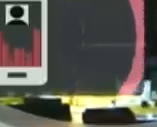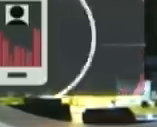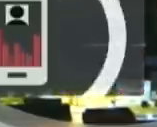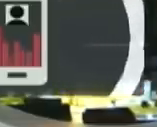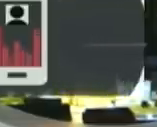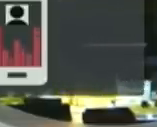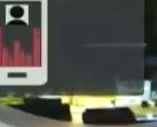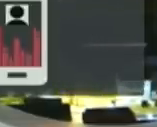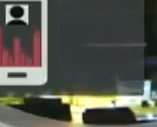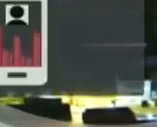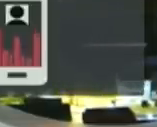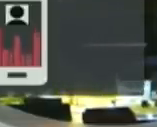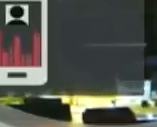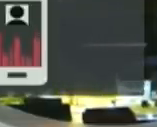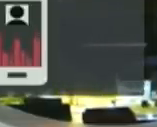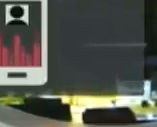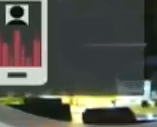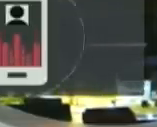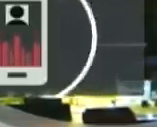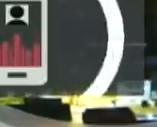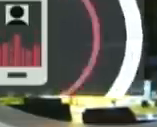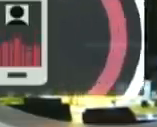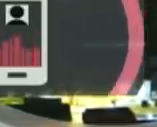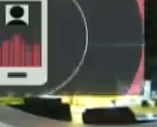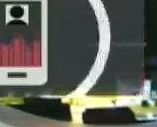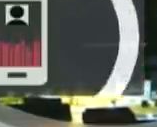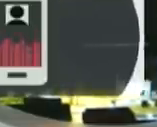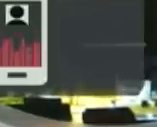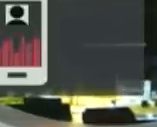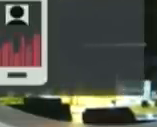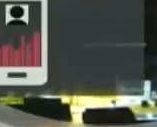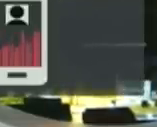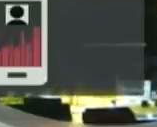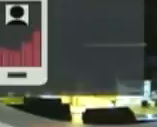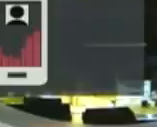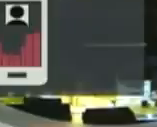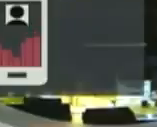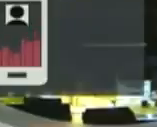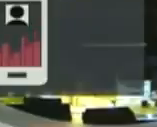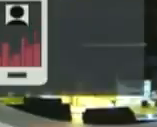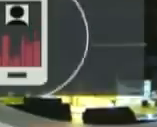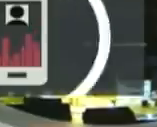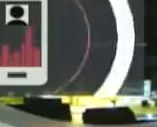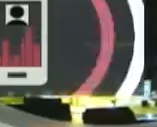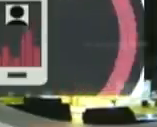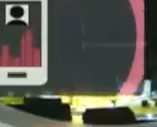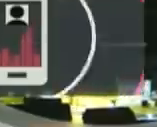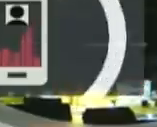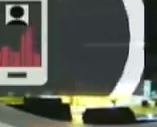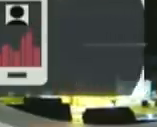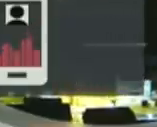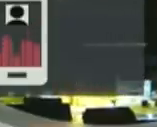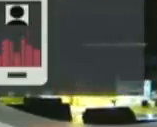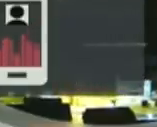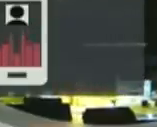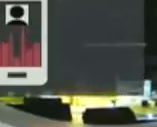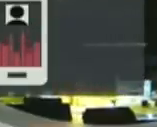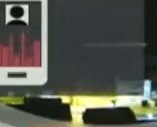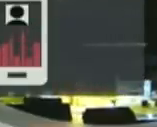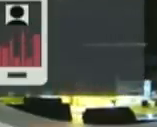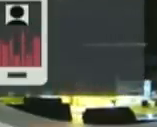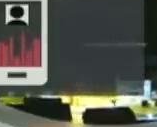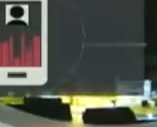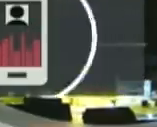luego inmediatamente 10 días de cuarentena, donde debemos volver a nuestra casa,